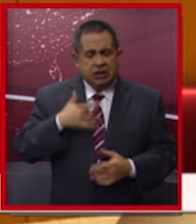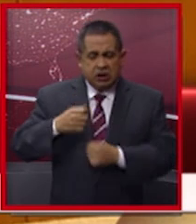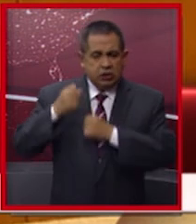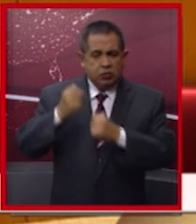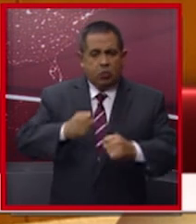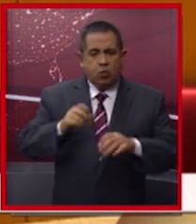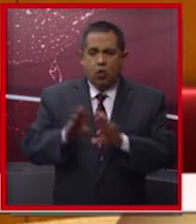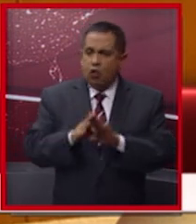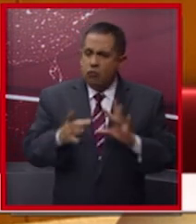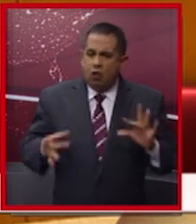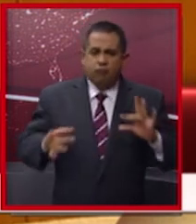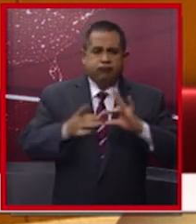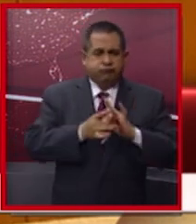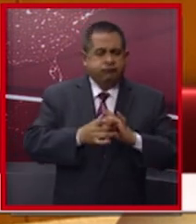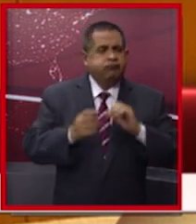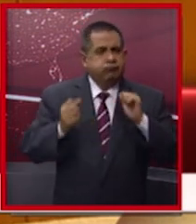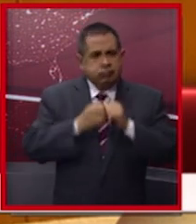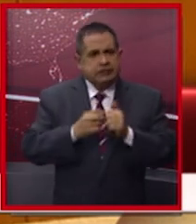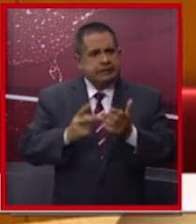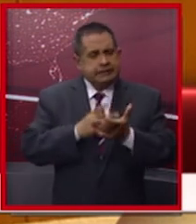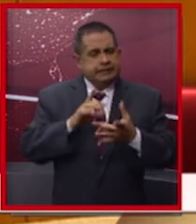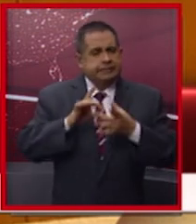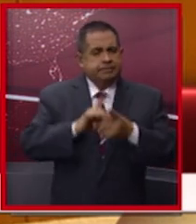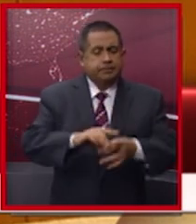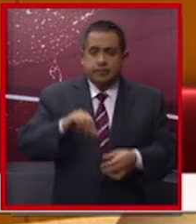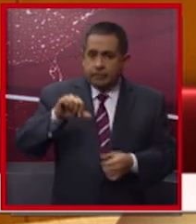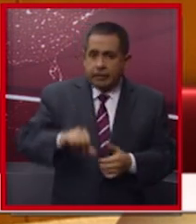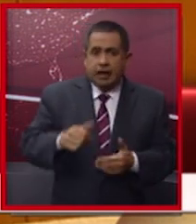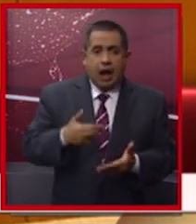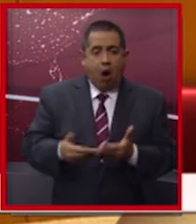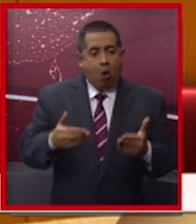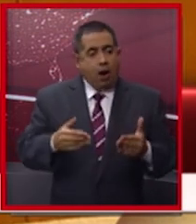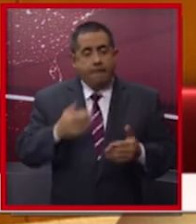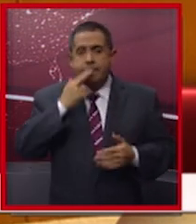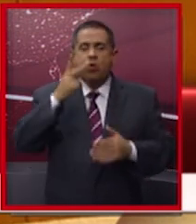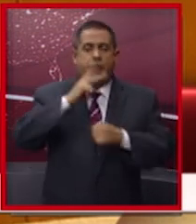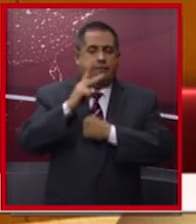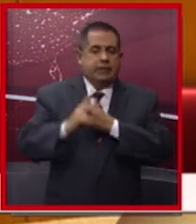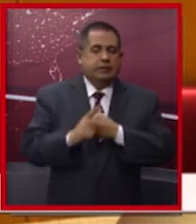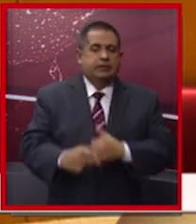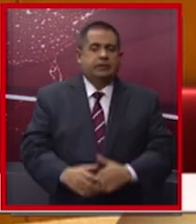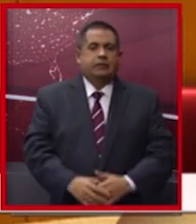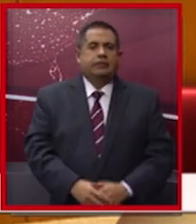nuestro actuar conjunto está redundando en que hoy tengamos un mejor país.